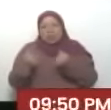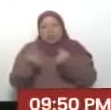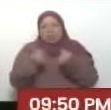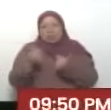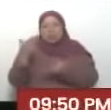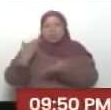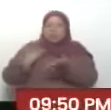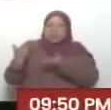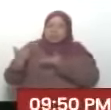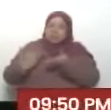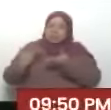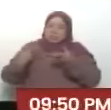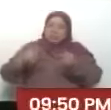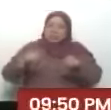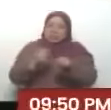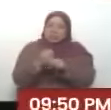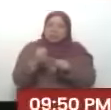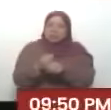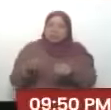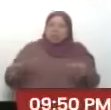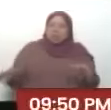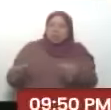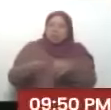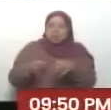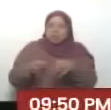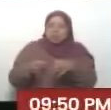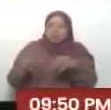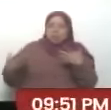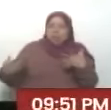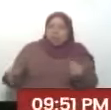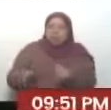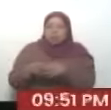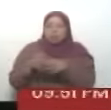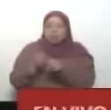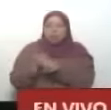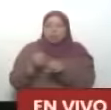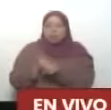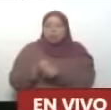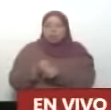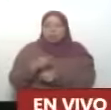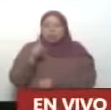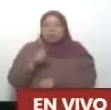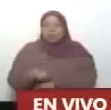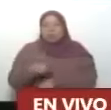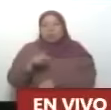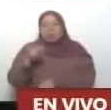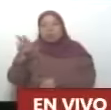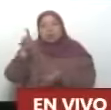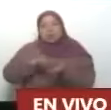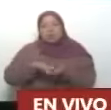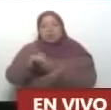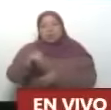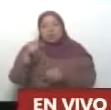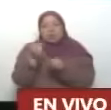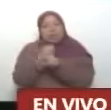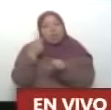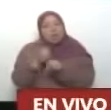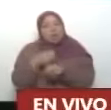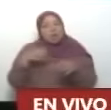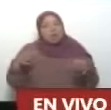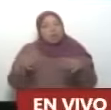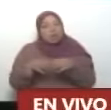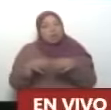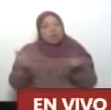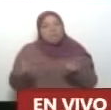las sanciones. Es un equipo, es un equipo. Y lo decía y la gente lo repetía, porque trabajo en equipo,